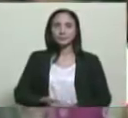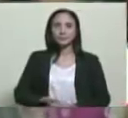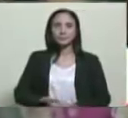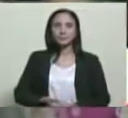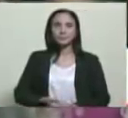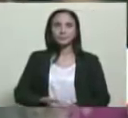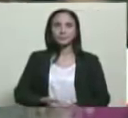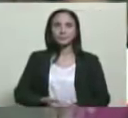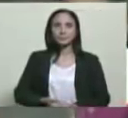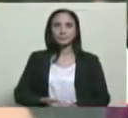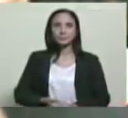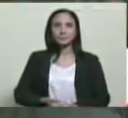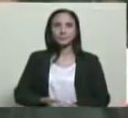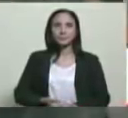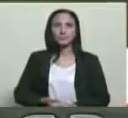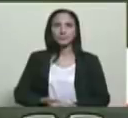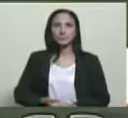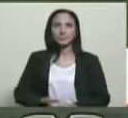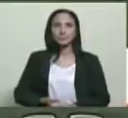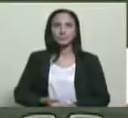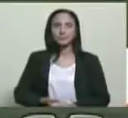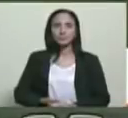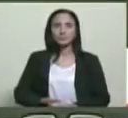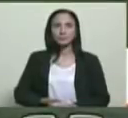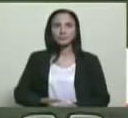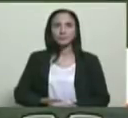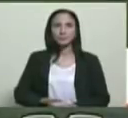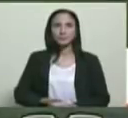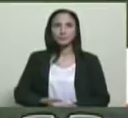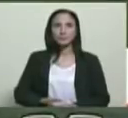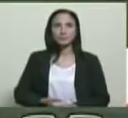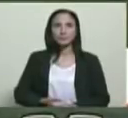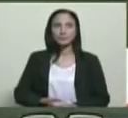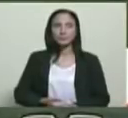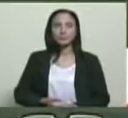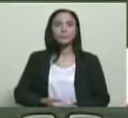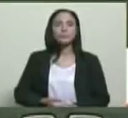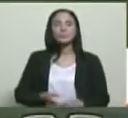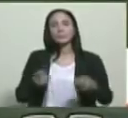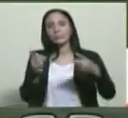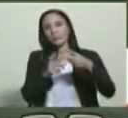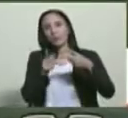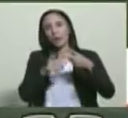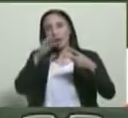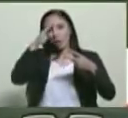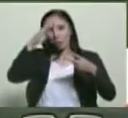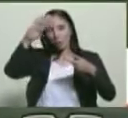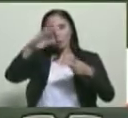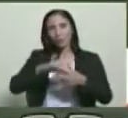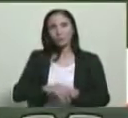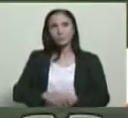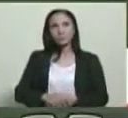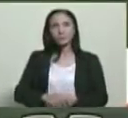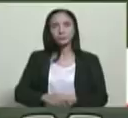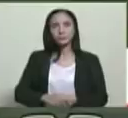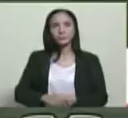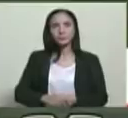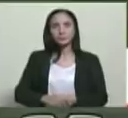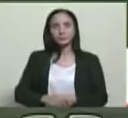¿vale? Aquí está Mirta, de Cuba. Mirtia, de Cuba.